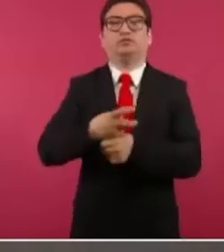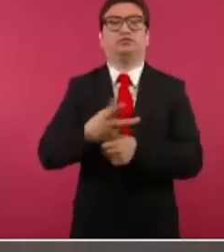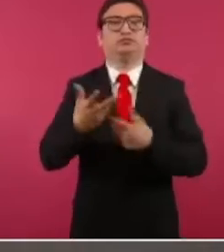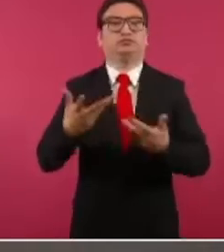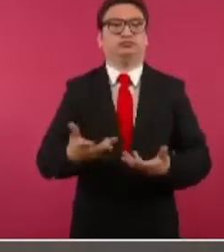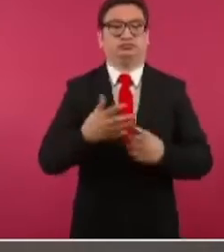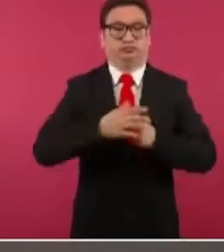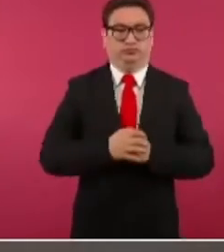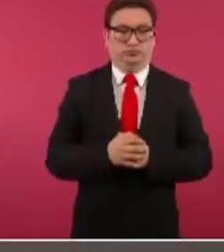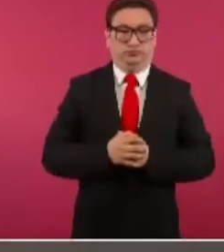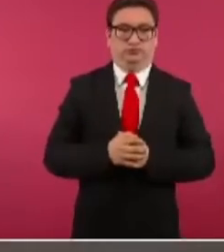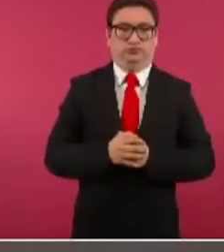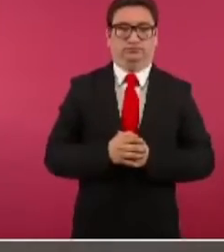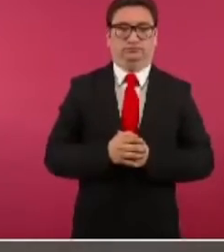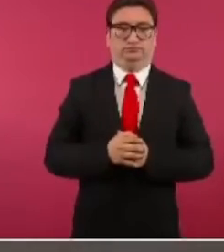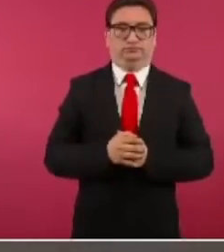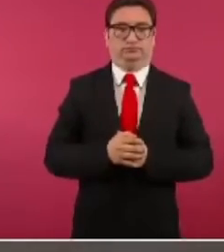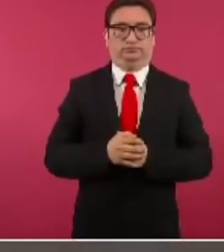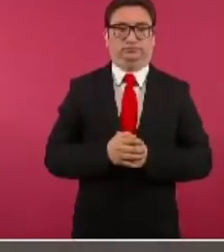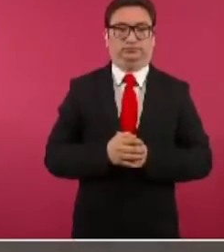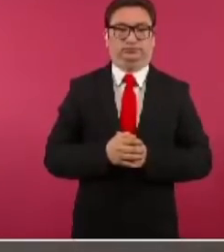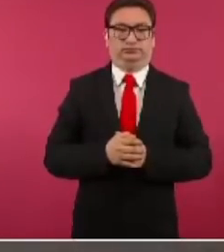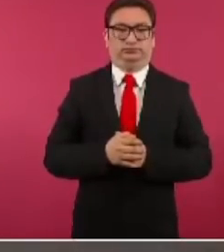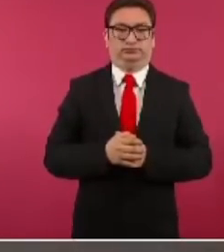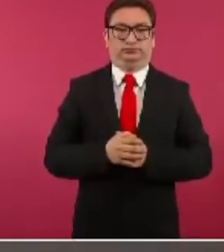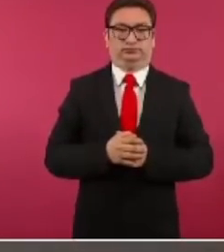poner en práctica